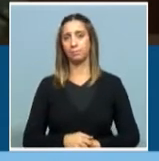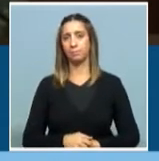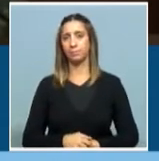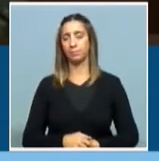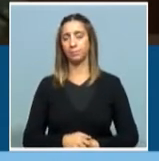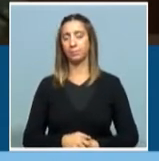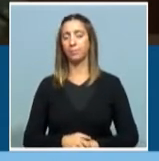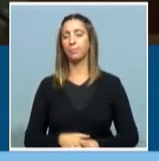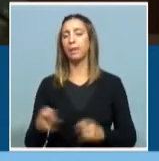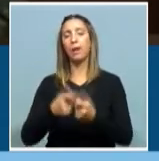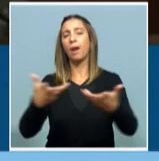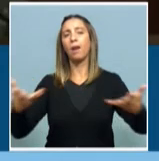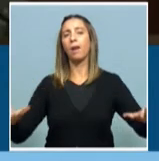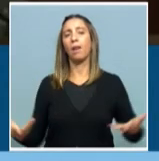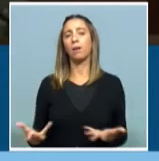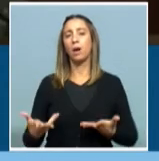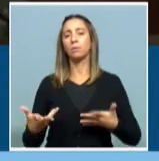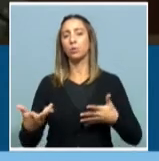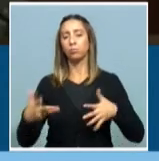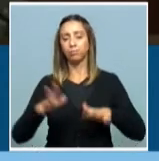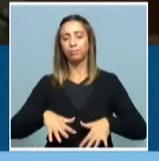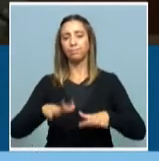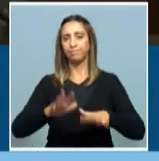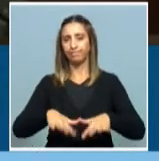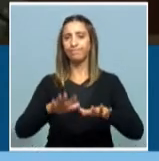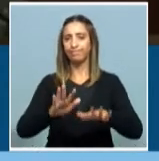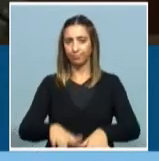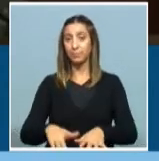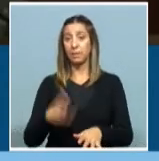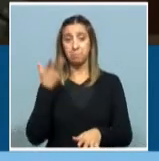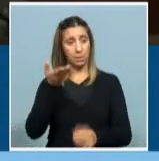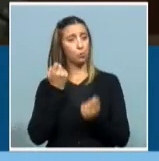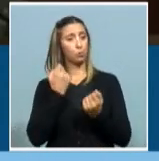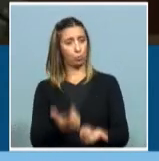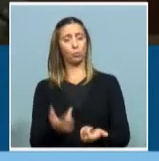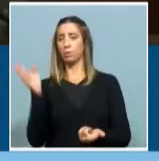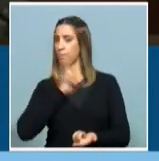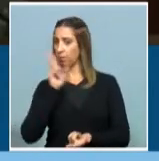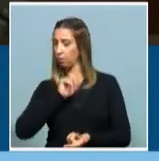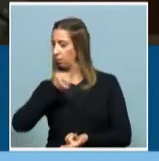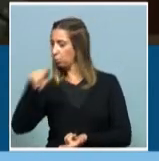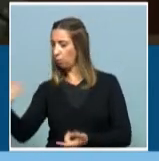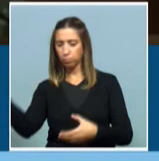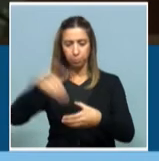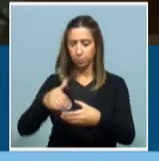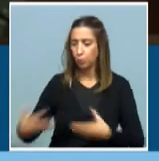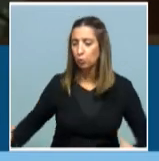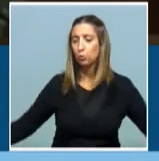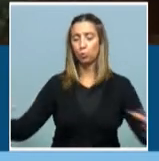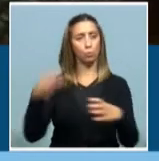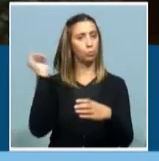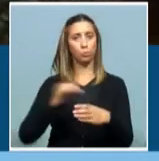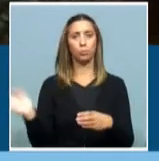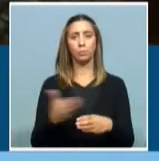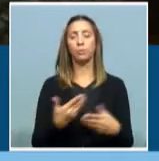De hecho, fue la sociedad la que se movilizó haciendo suyo el reclamo de ellas. Nadie quedó afuera. Todos